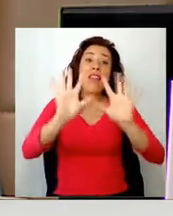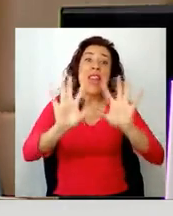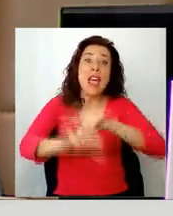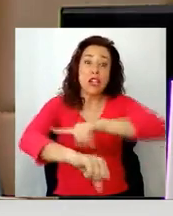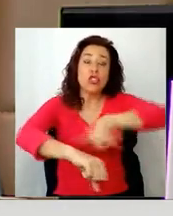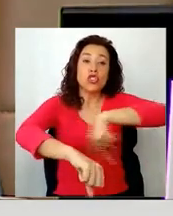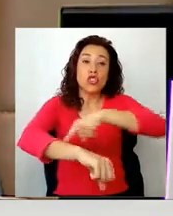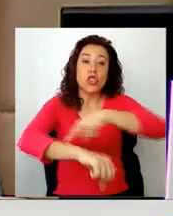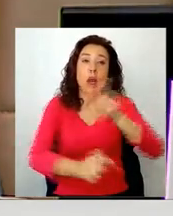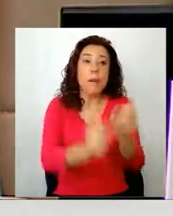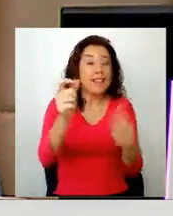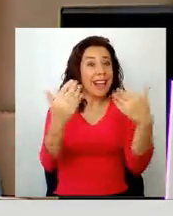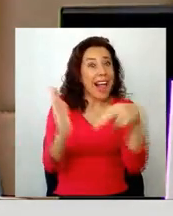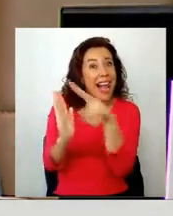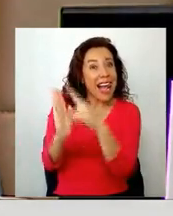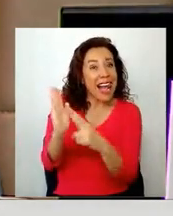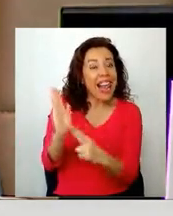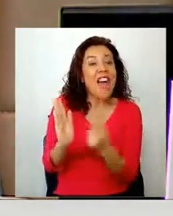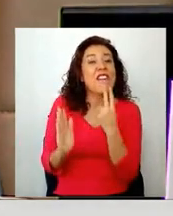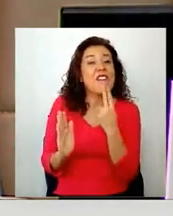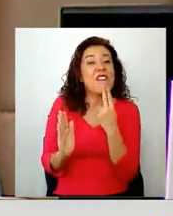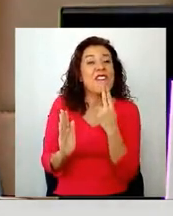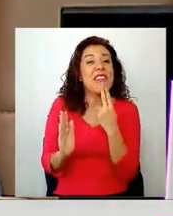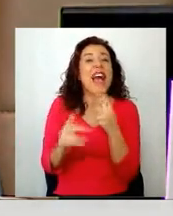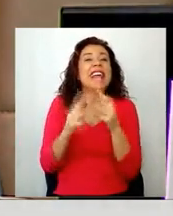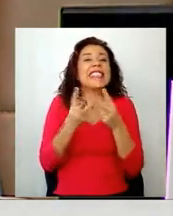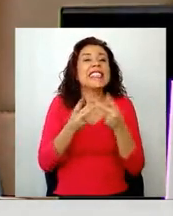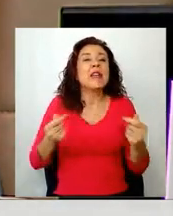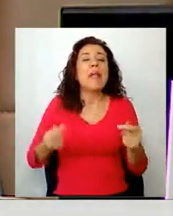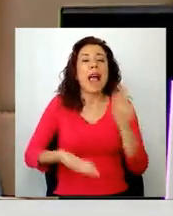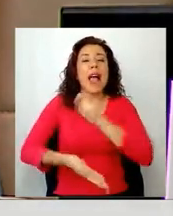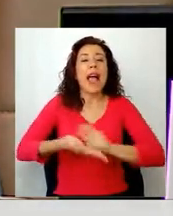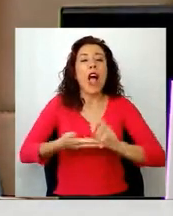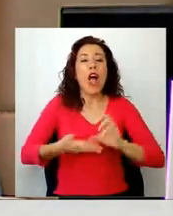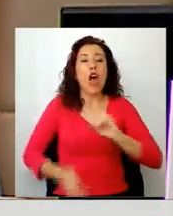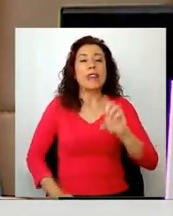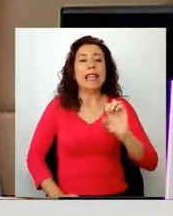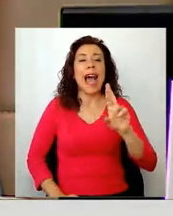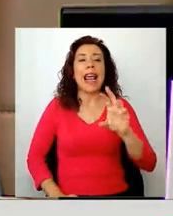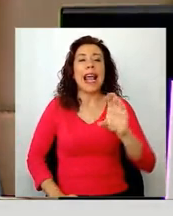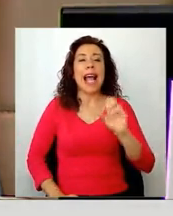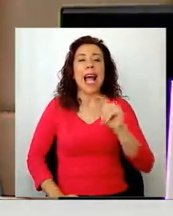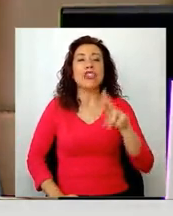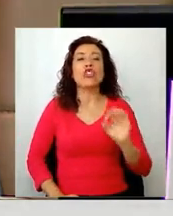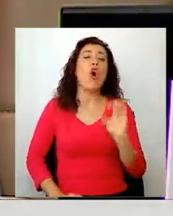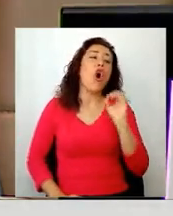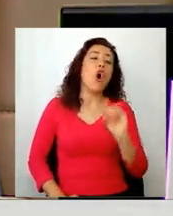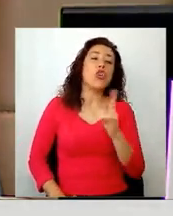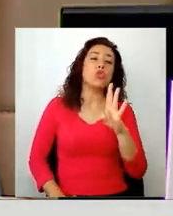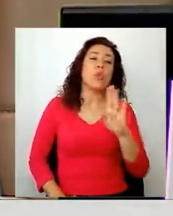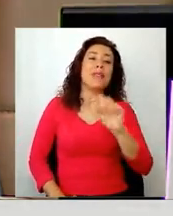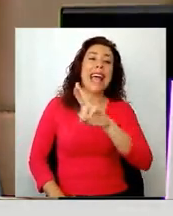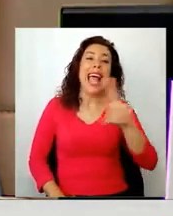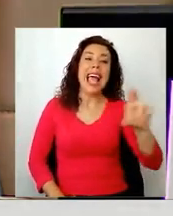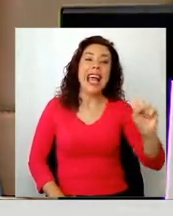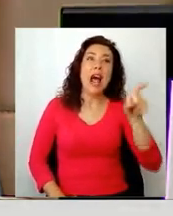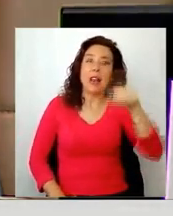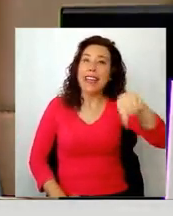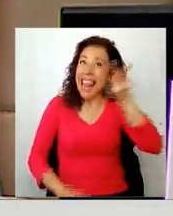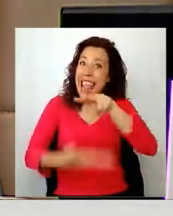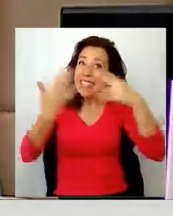habrán leído la vida Simplemente de Oscar Castro para los que leyeron sus perras recordarán la importancia